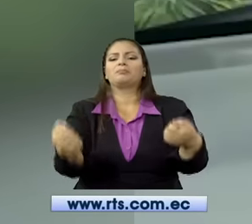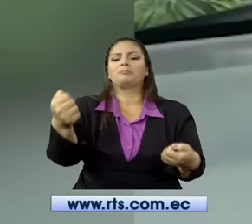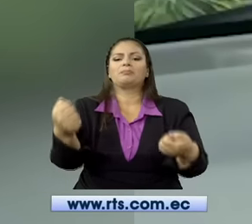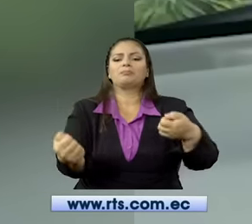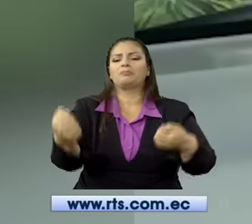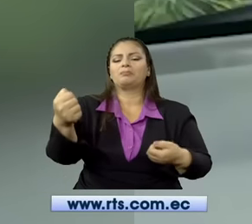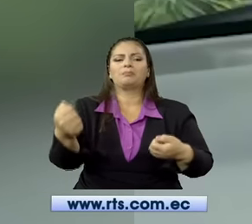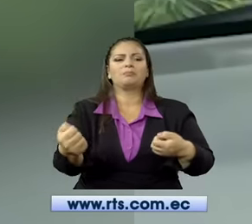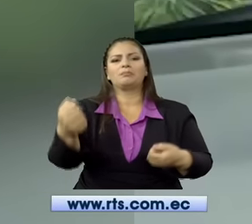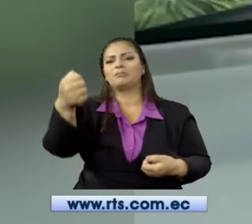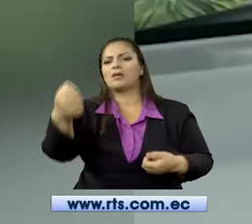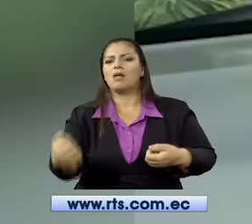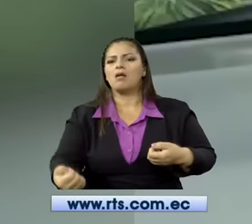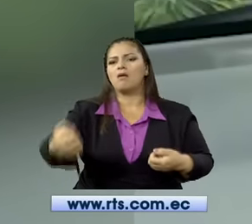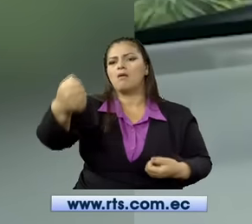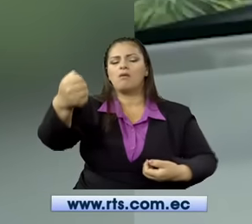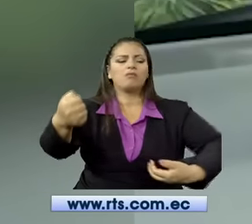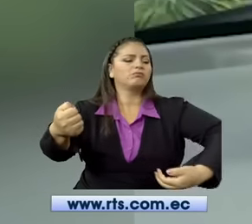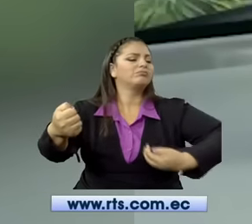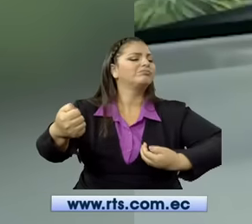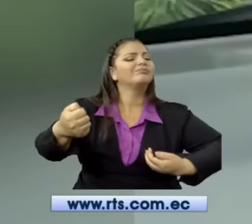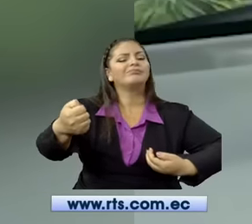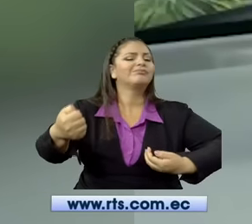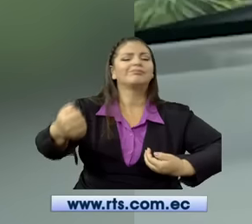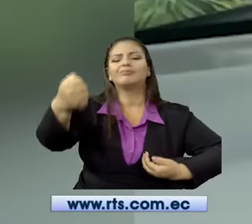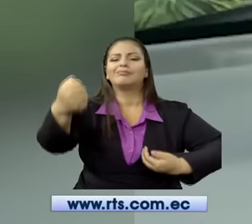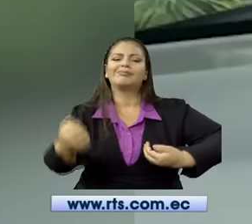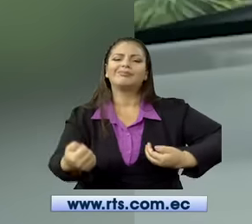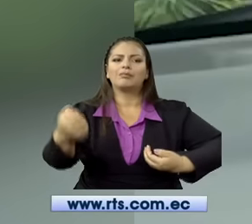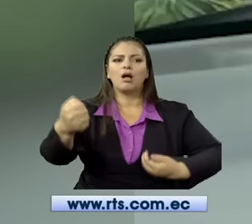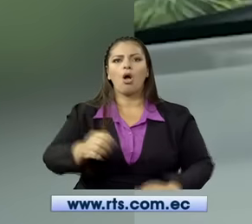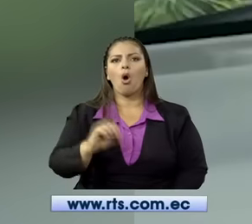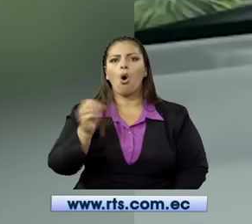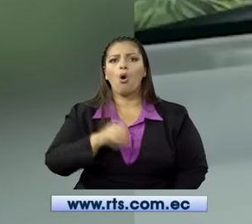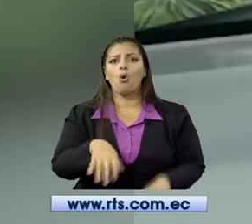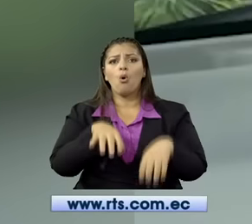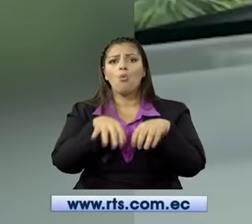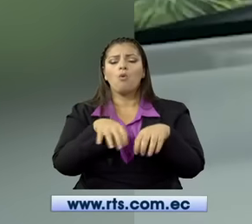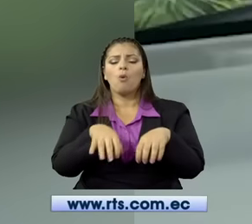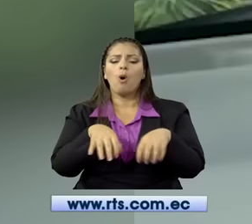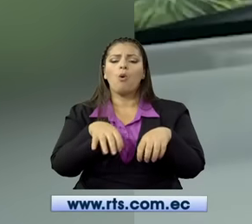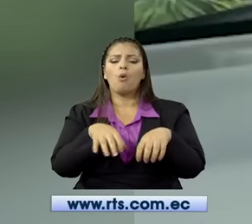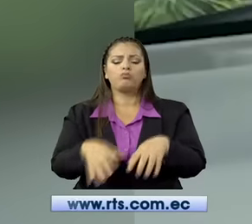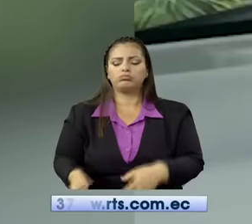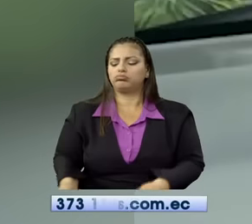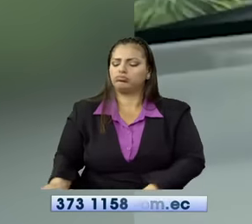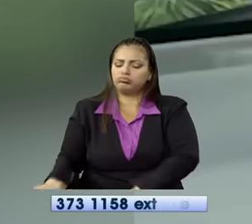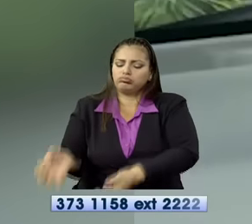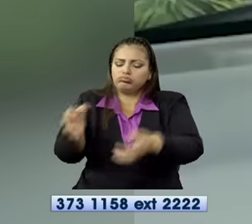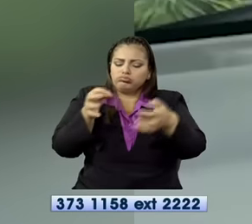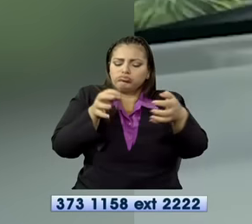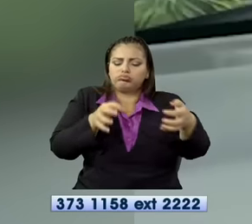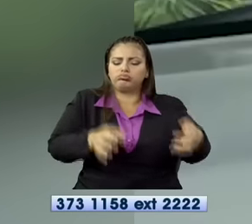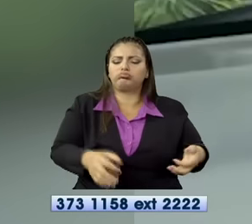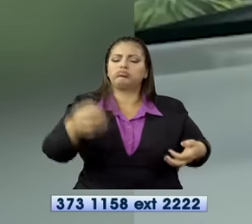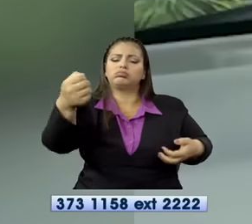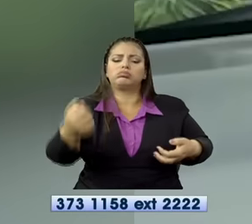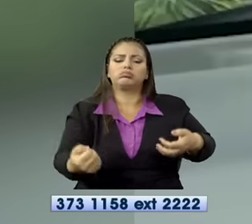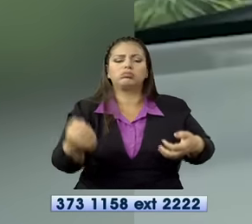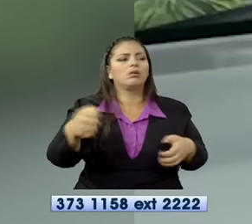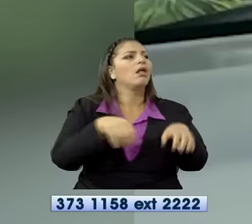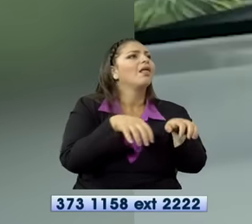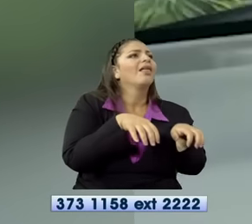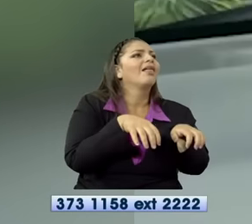también las mascotas Ah eso te iba a decir o los perritos también sentados en la pierna No ya Entonces qué pasa